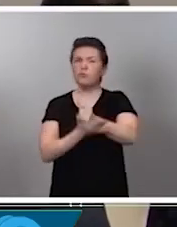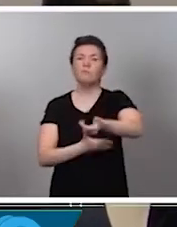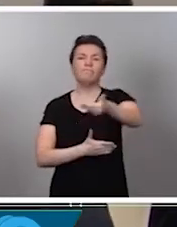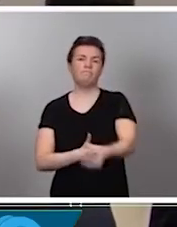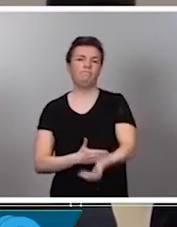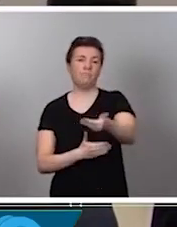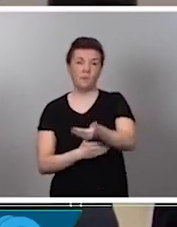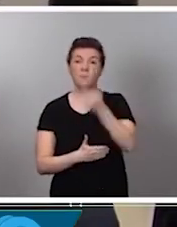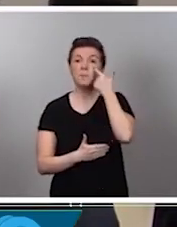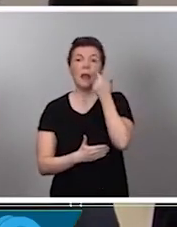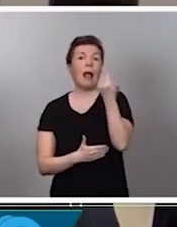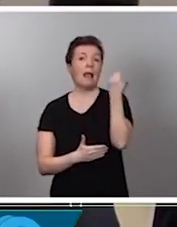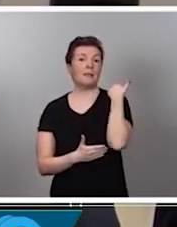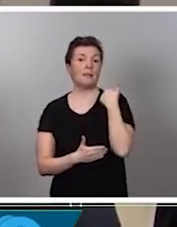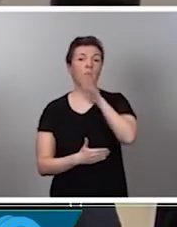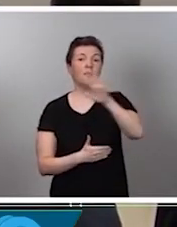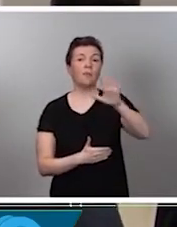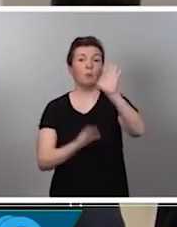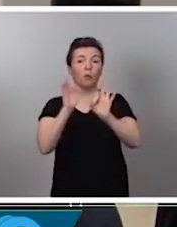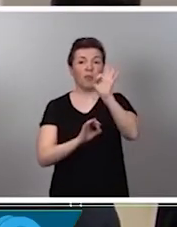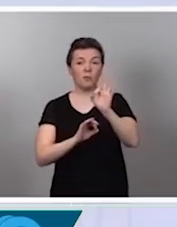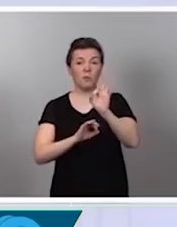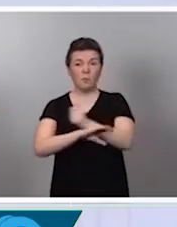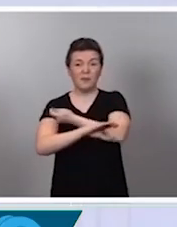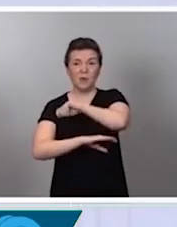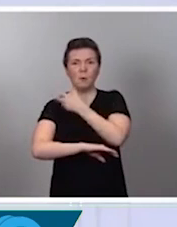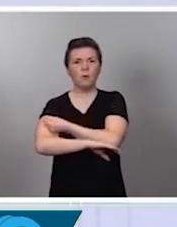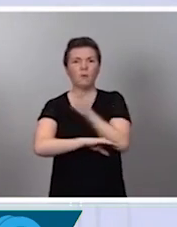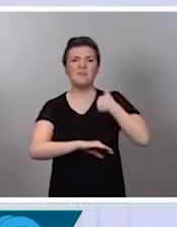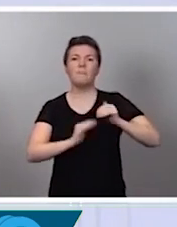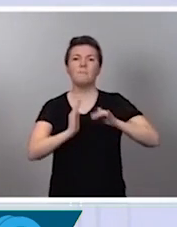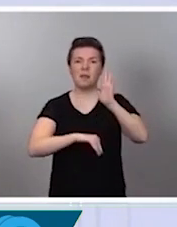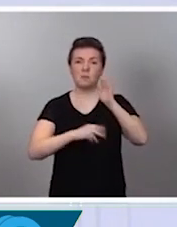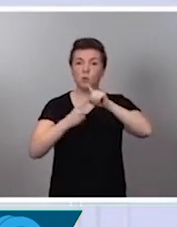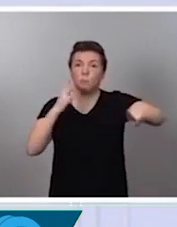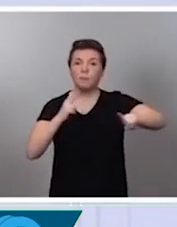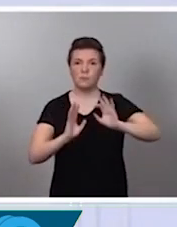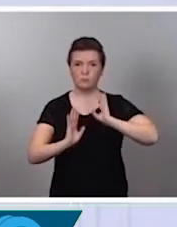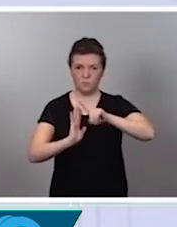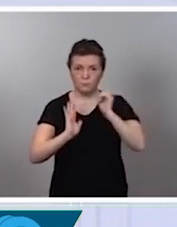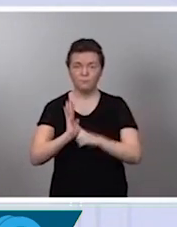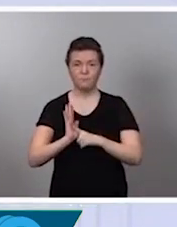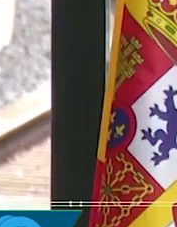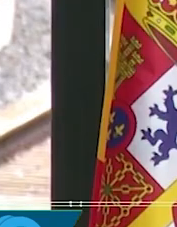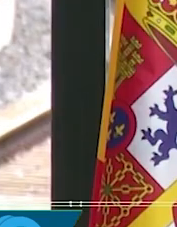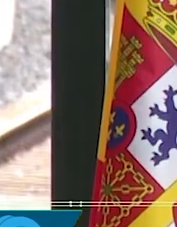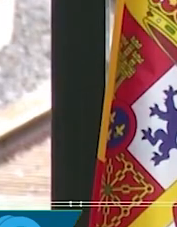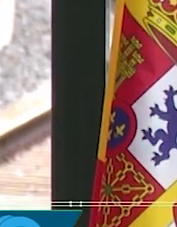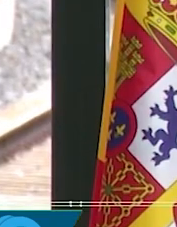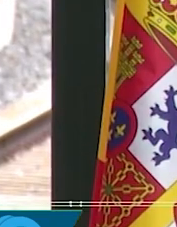se le ha acabado el confinamiento el estado de alarma y su salud presidentes semanas lópez grandes semanales